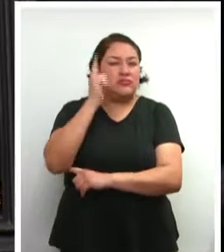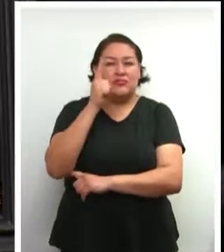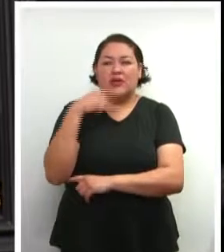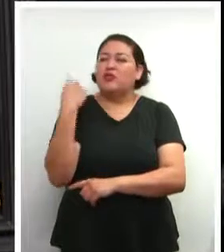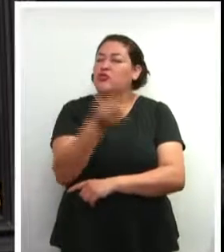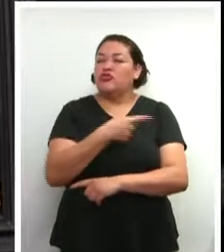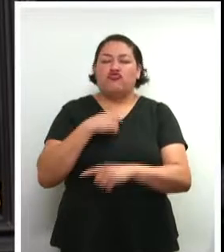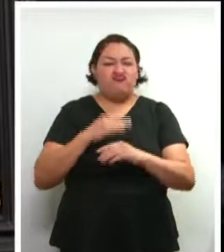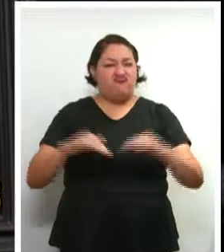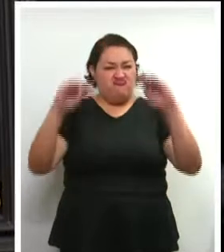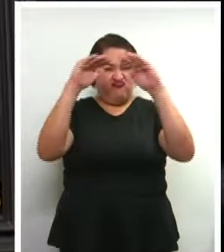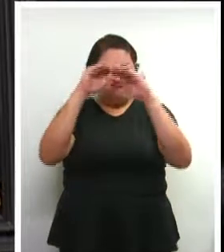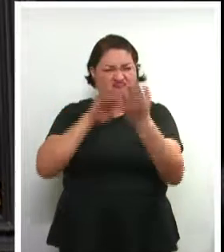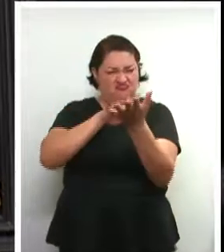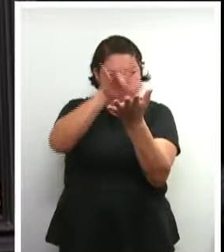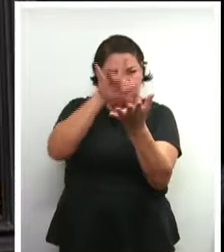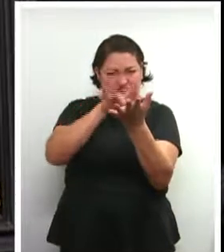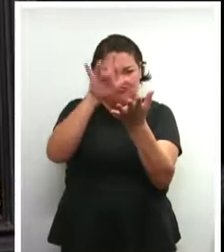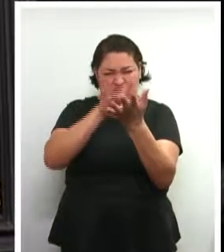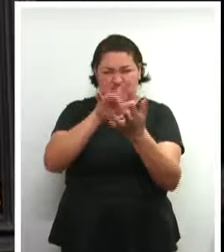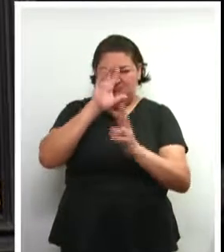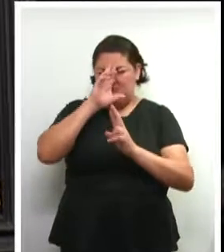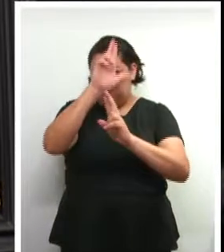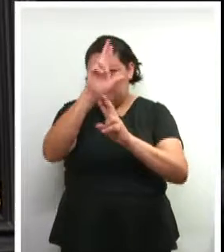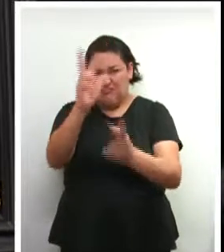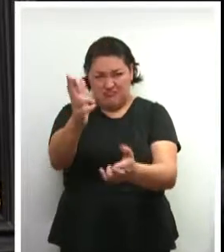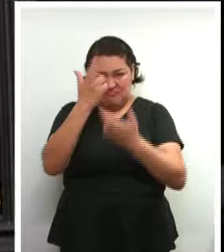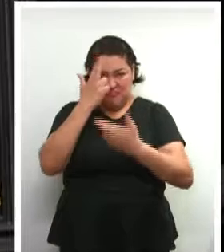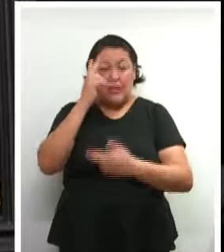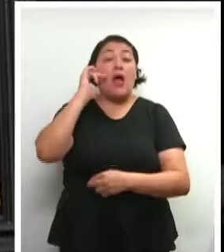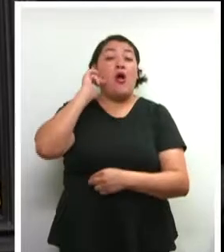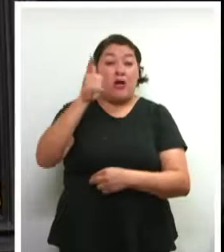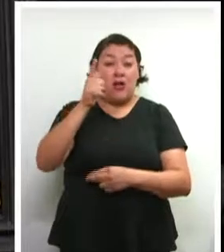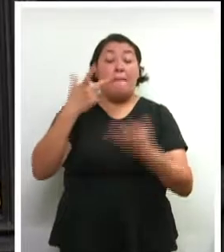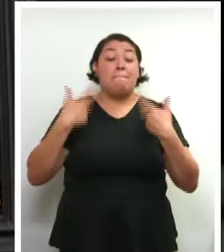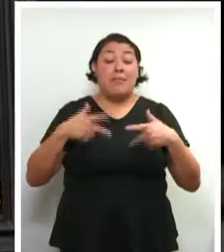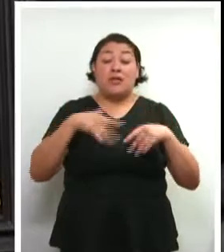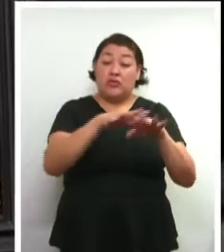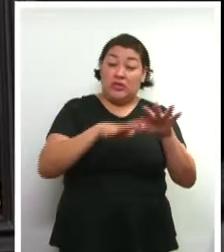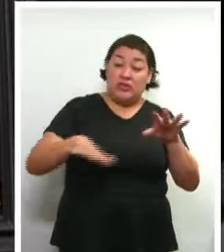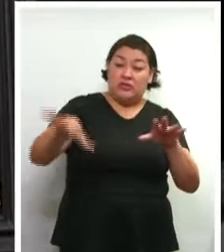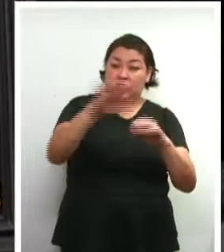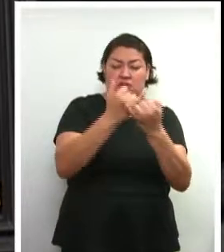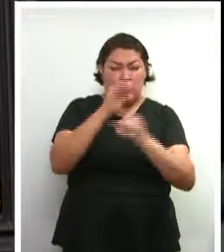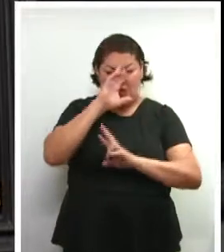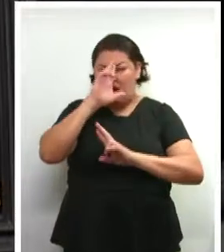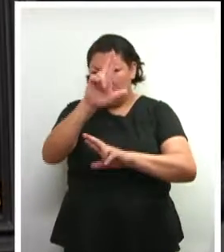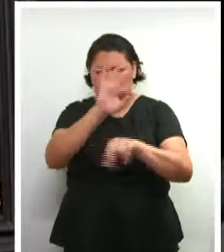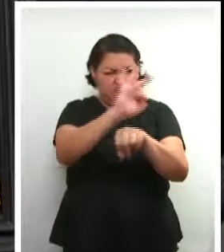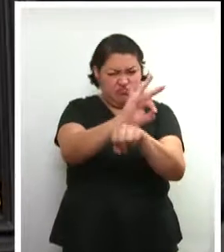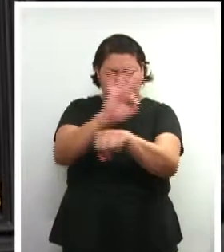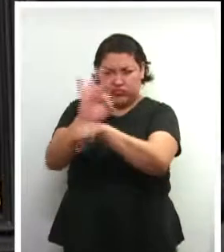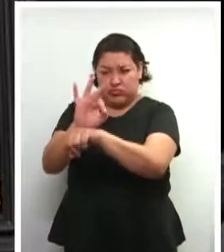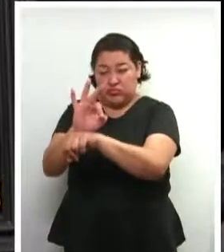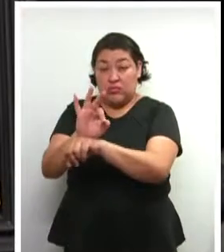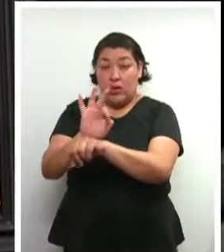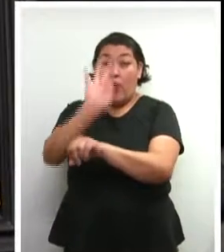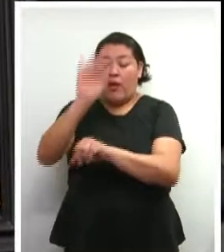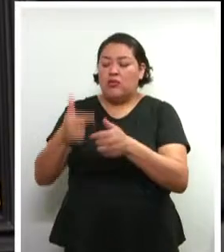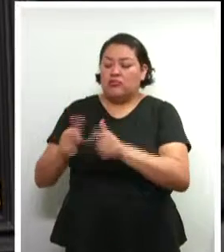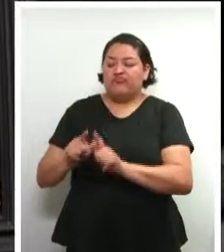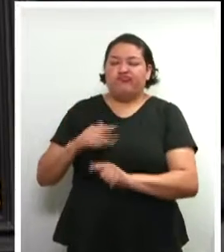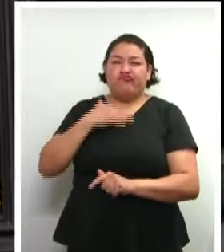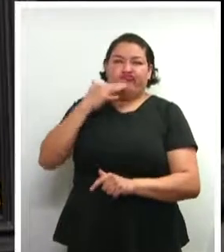estemos a la altura que se requiere para darnos, en beneficio de los ciudadanos y no necesariamente en beneficio de